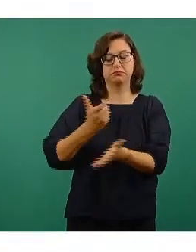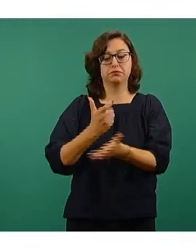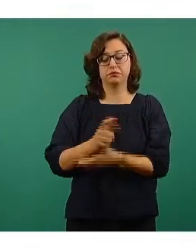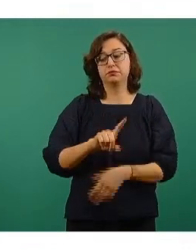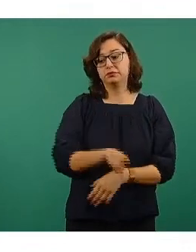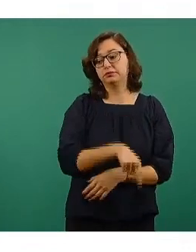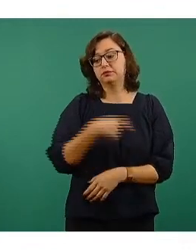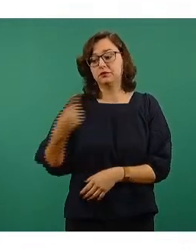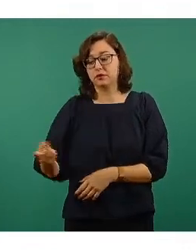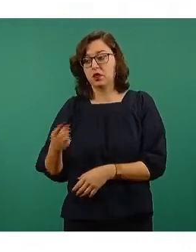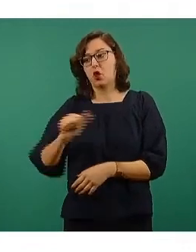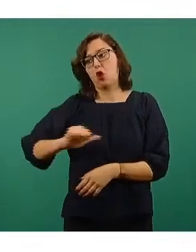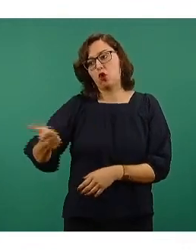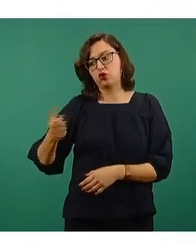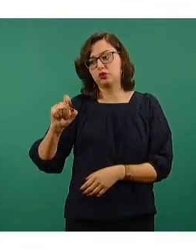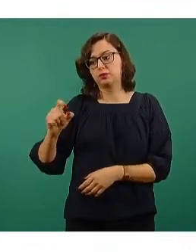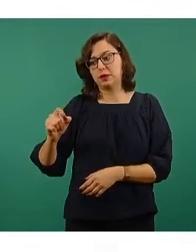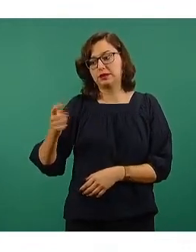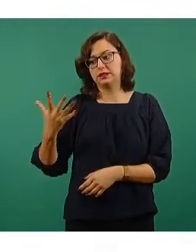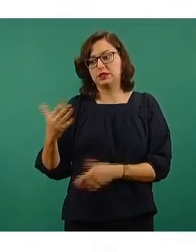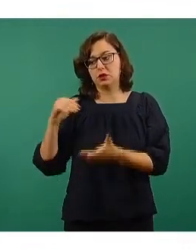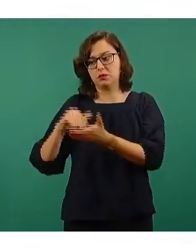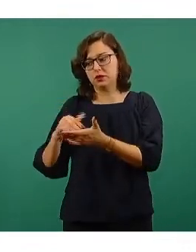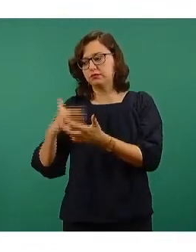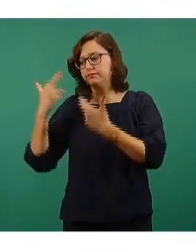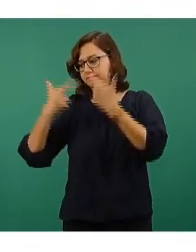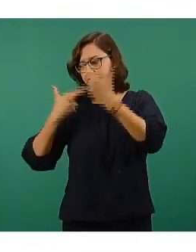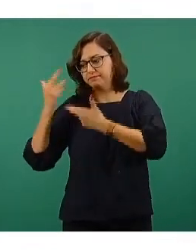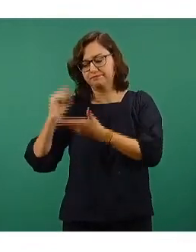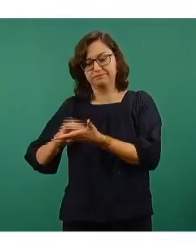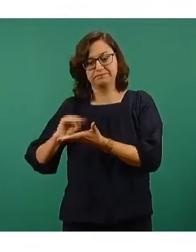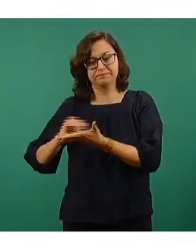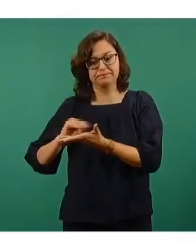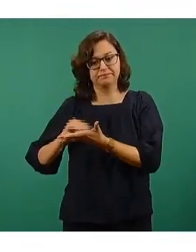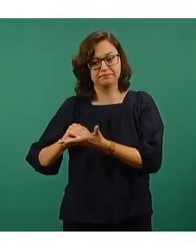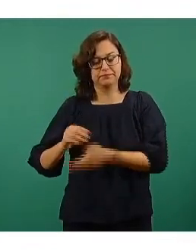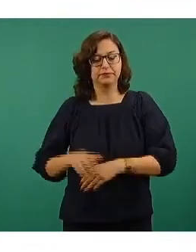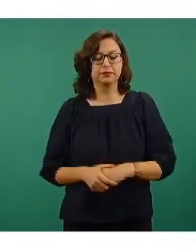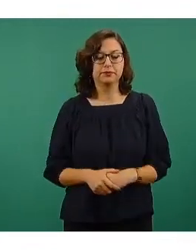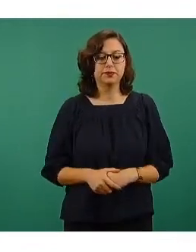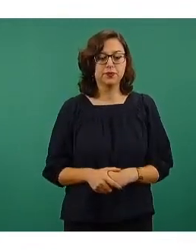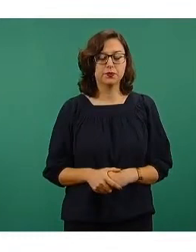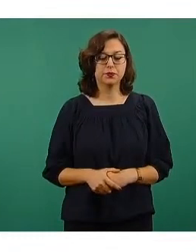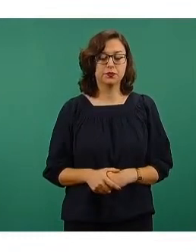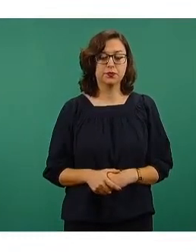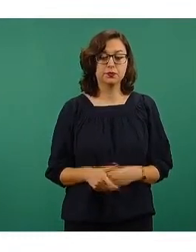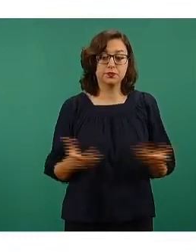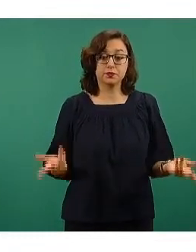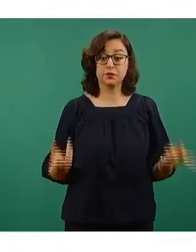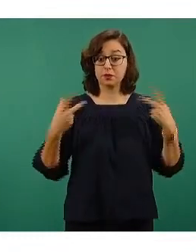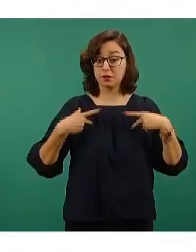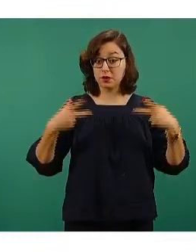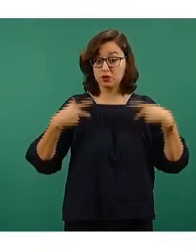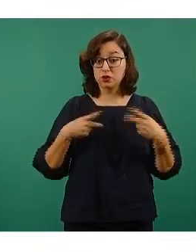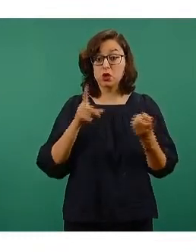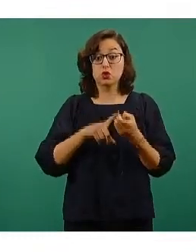revisión de los documentos de los otros 25,000. La siguiente, ¿dónde están estos beneficiarios? Pues están